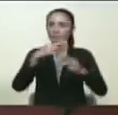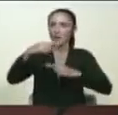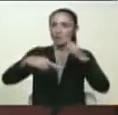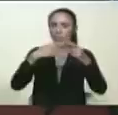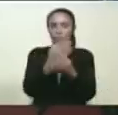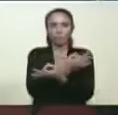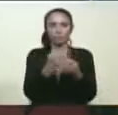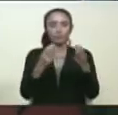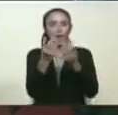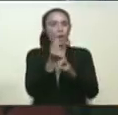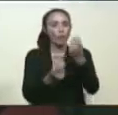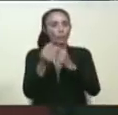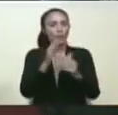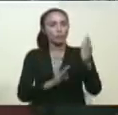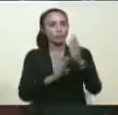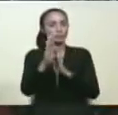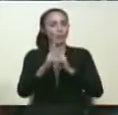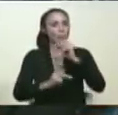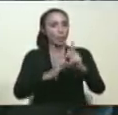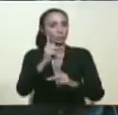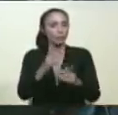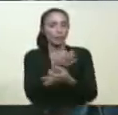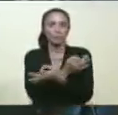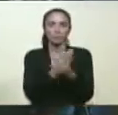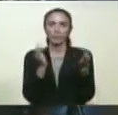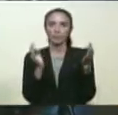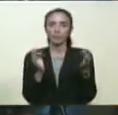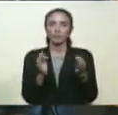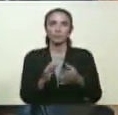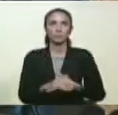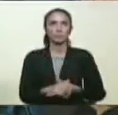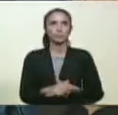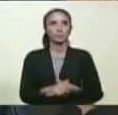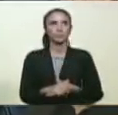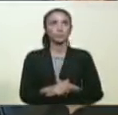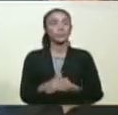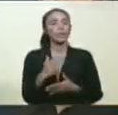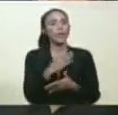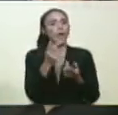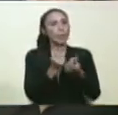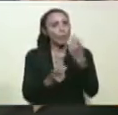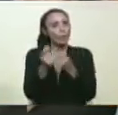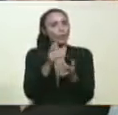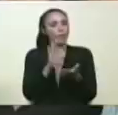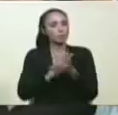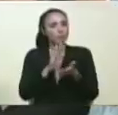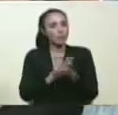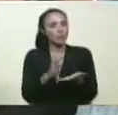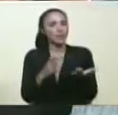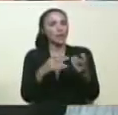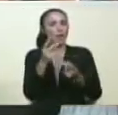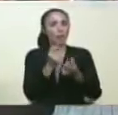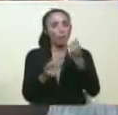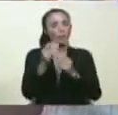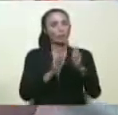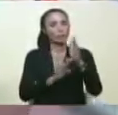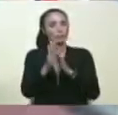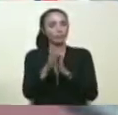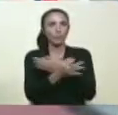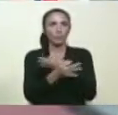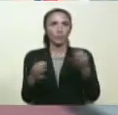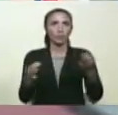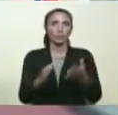del crecimiento, de la productividad e ir a una economía sana. Venezuela necesita una economía sana en